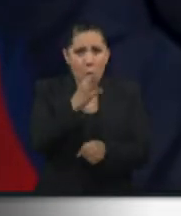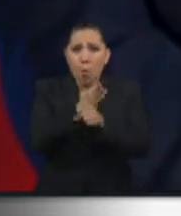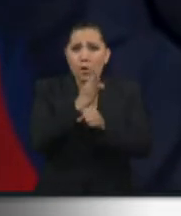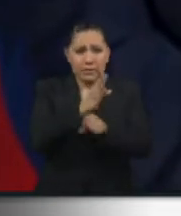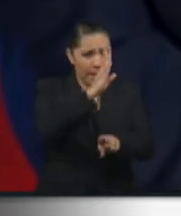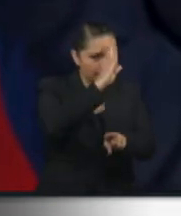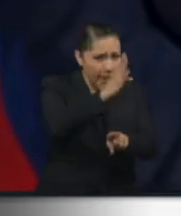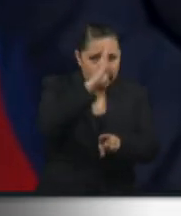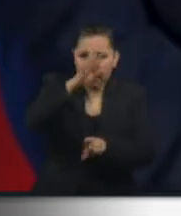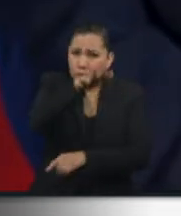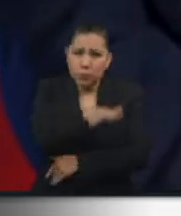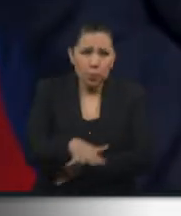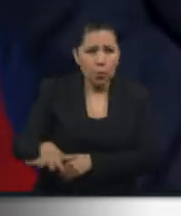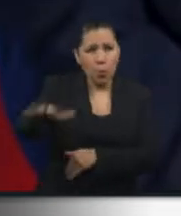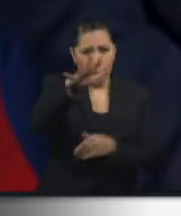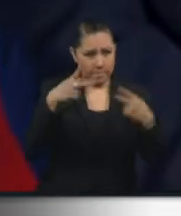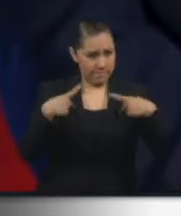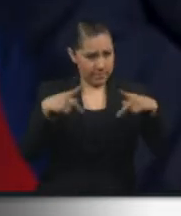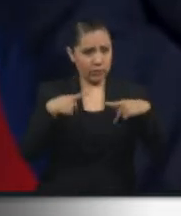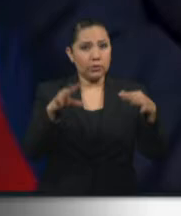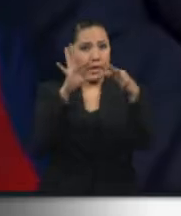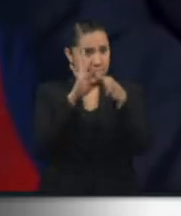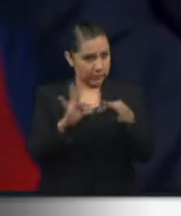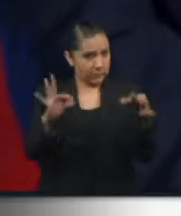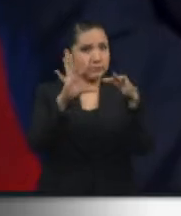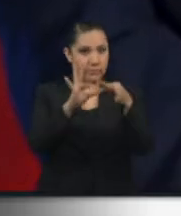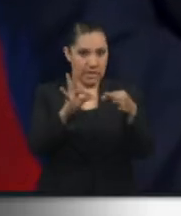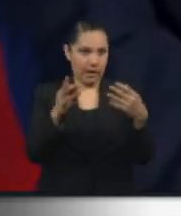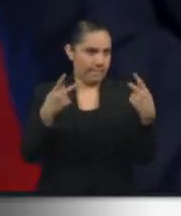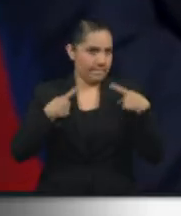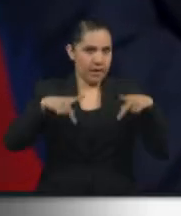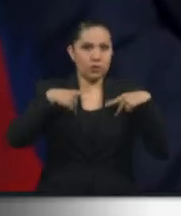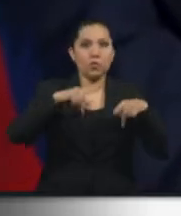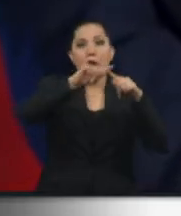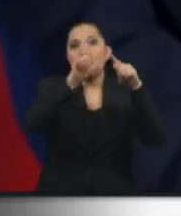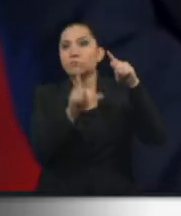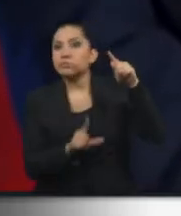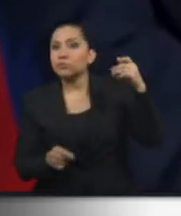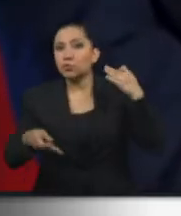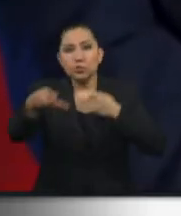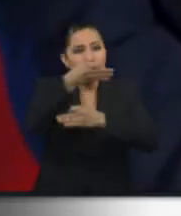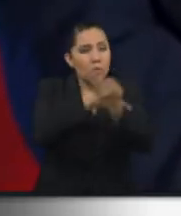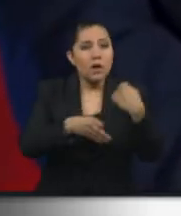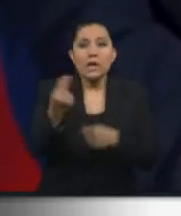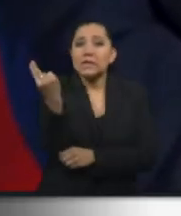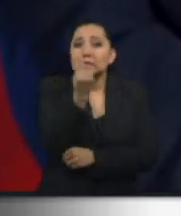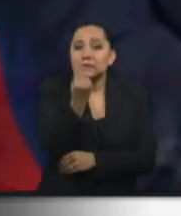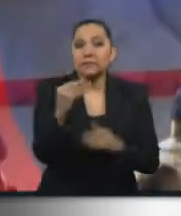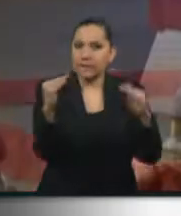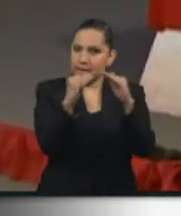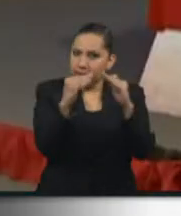a todos y cada una de los miembros de esta república, quédate en casa.